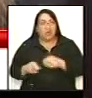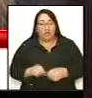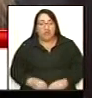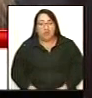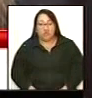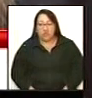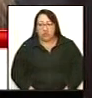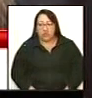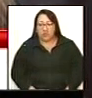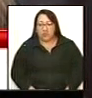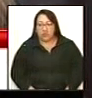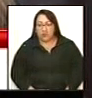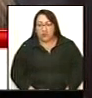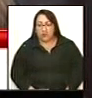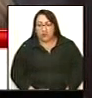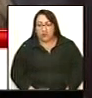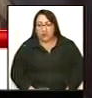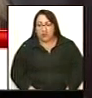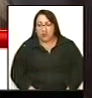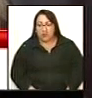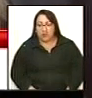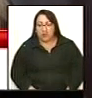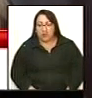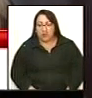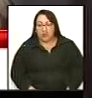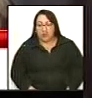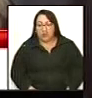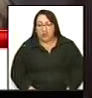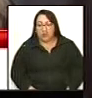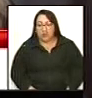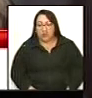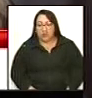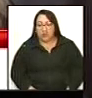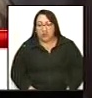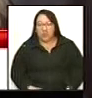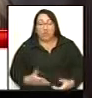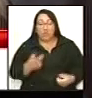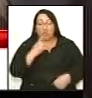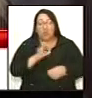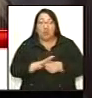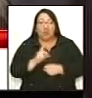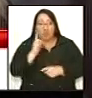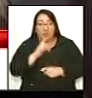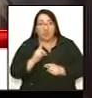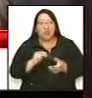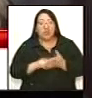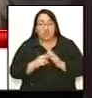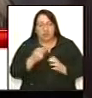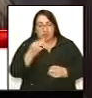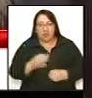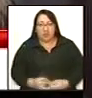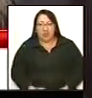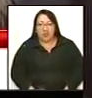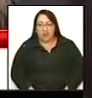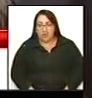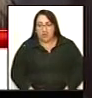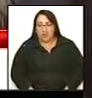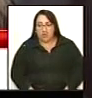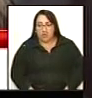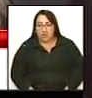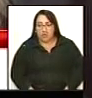sistema desfasado, donde es cumplo pero miento, las auditorías son de cumplimiento, checklist, en lugar de